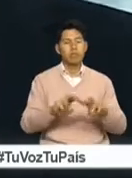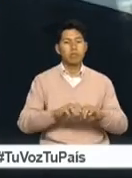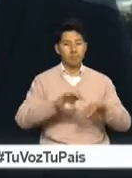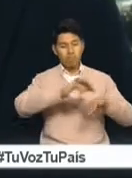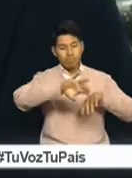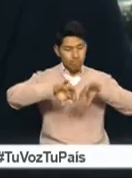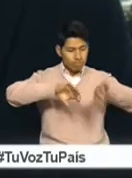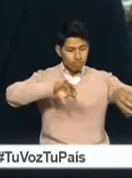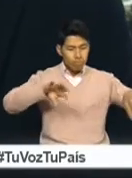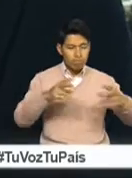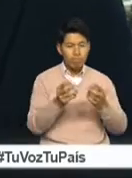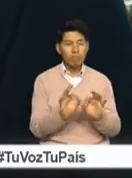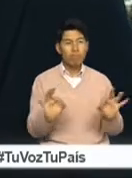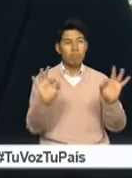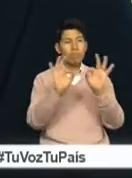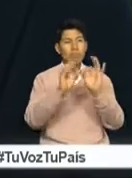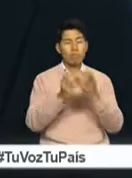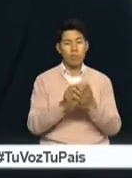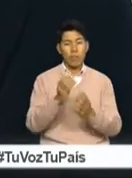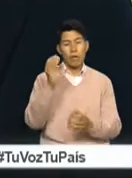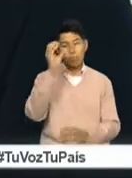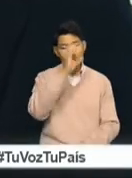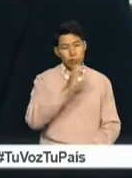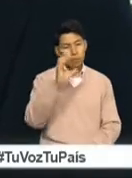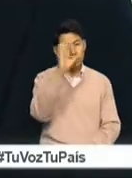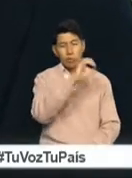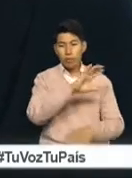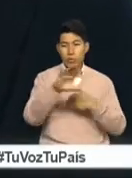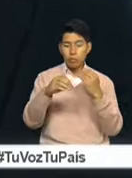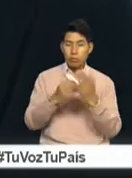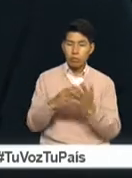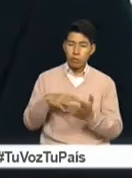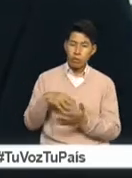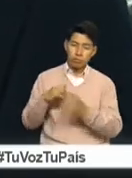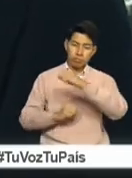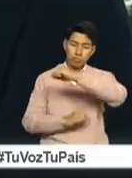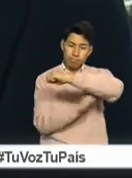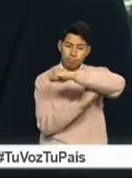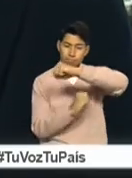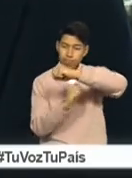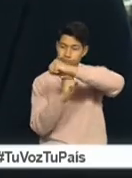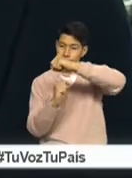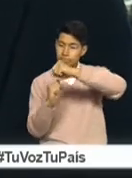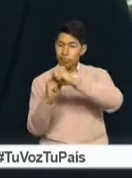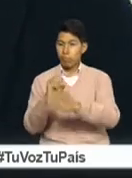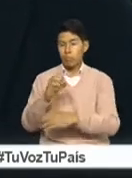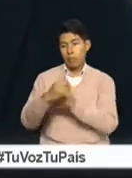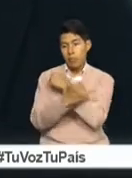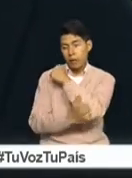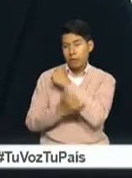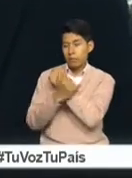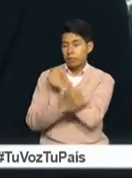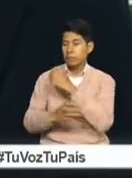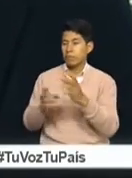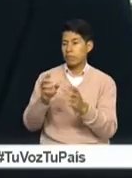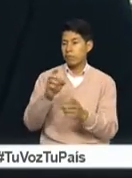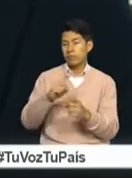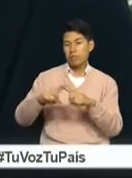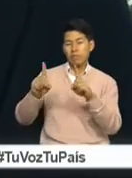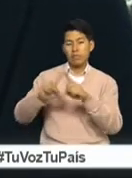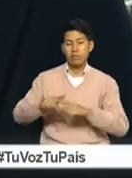lo que buscamos es fortalecer lo que cada país y cada sociedad va definiendo lo que sí en el sentido